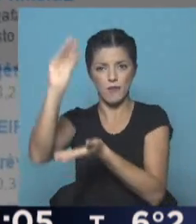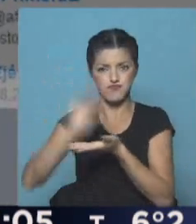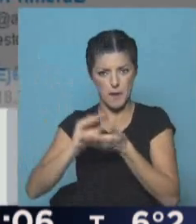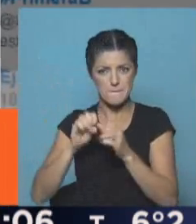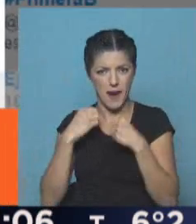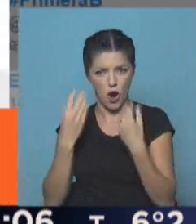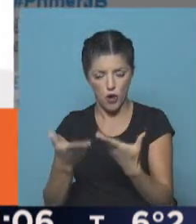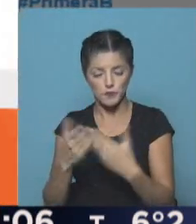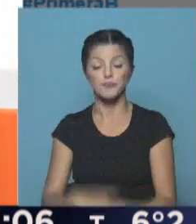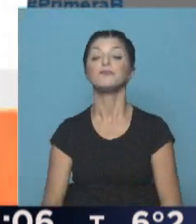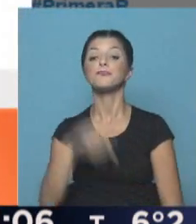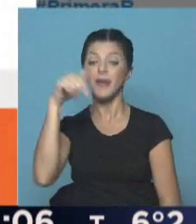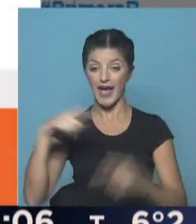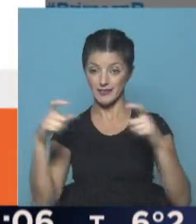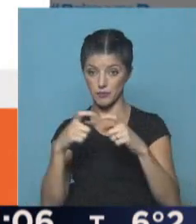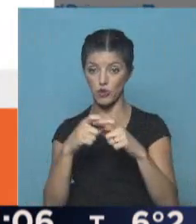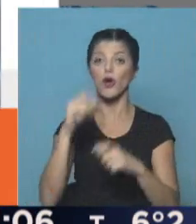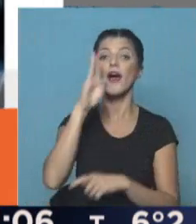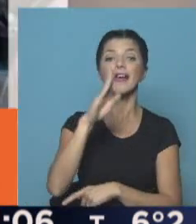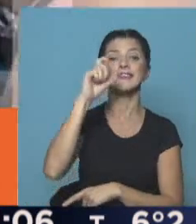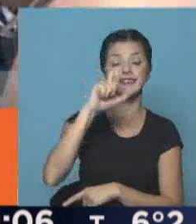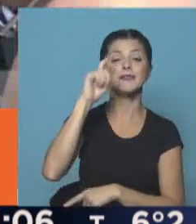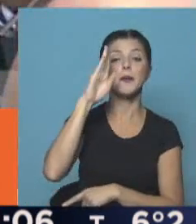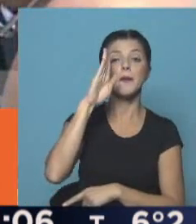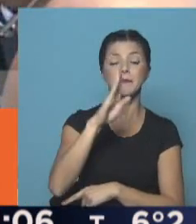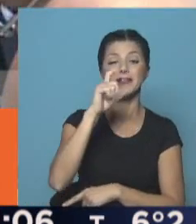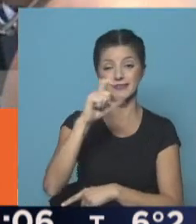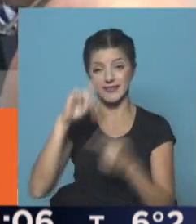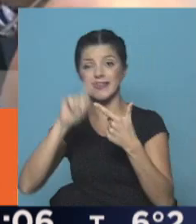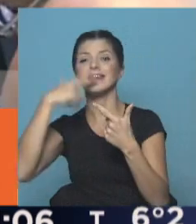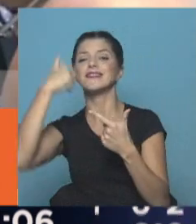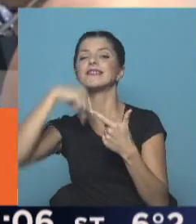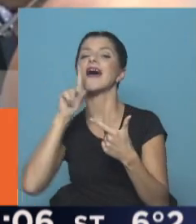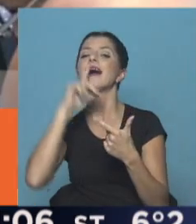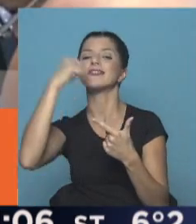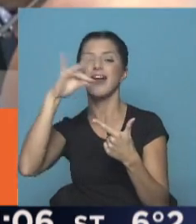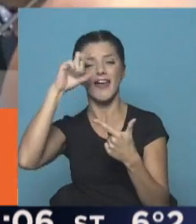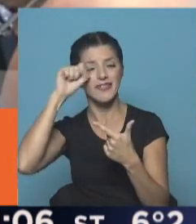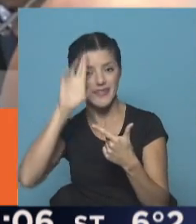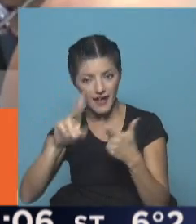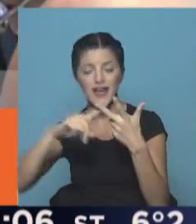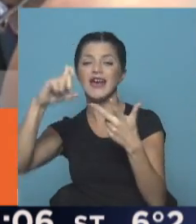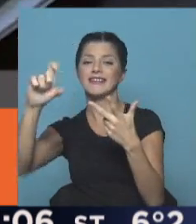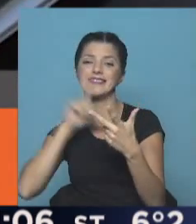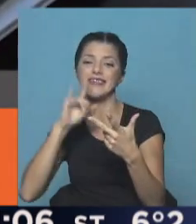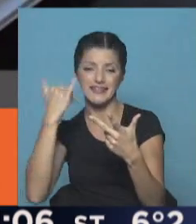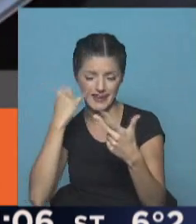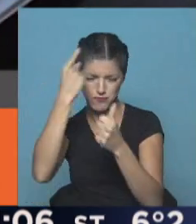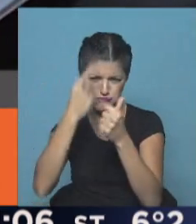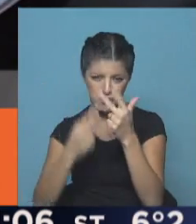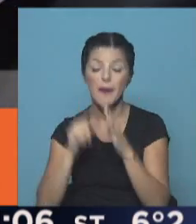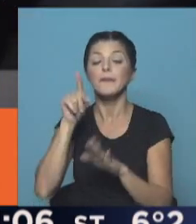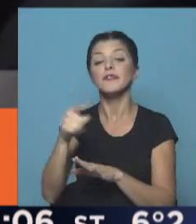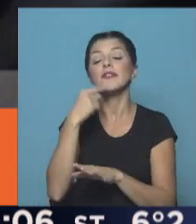fue colocado por los bancos HSBC, Citibank, Santander y Nomura. Entre los compradores ya se adelantó que